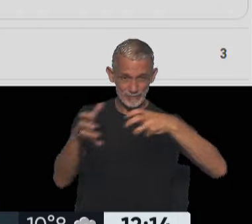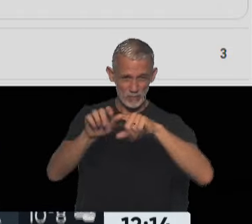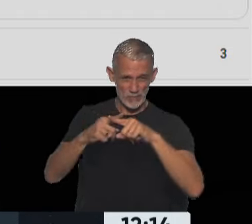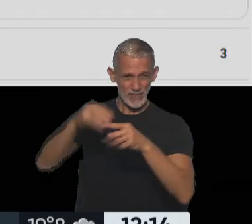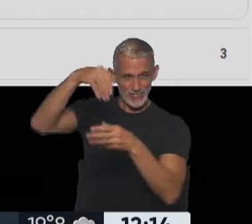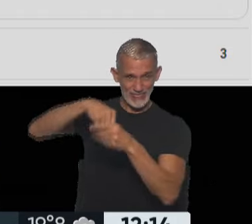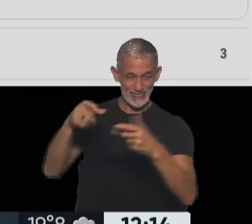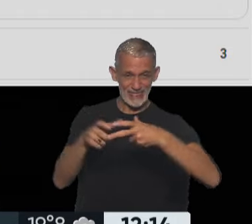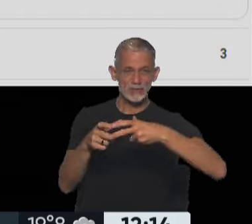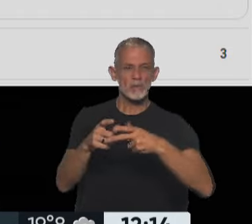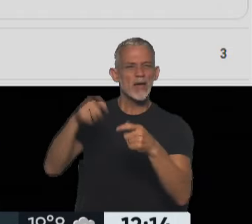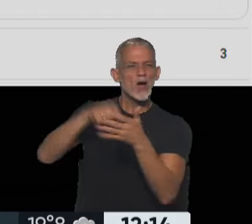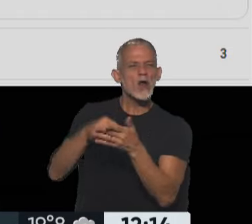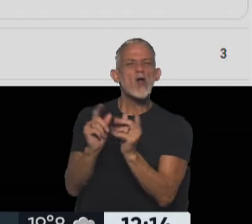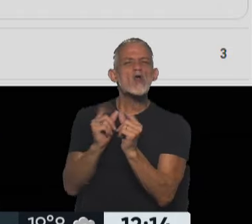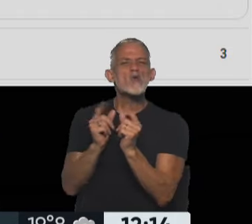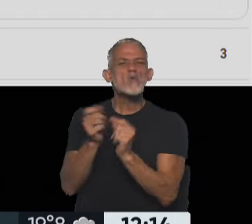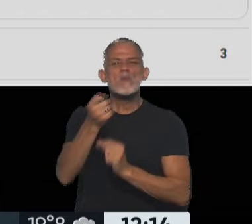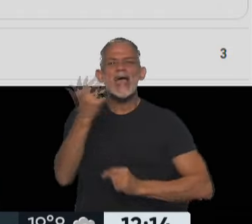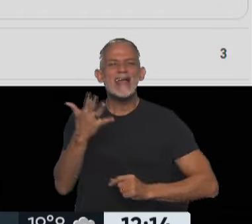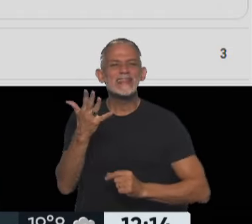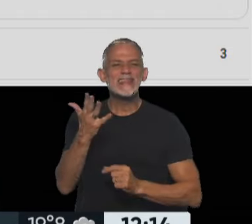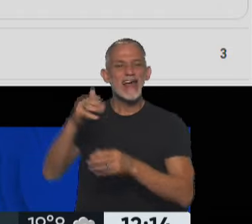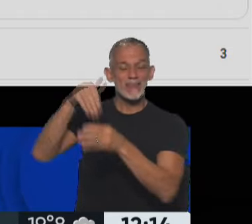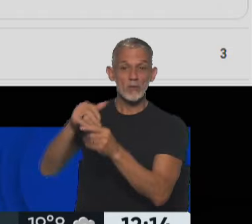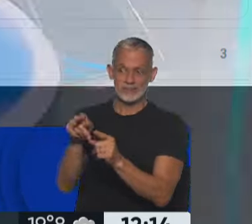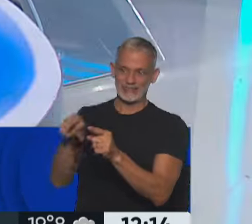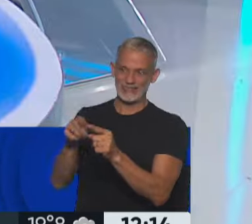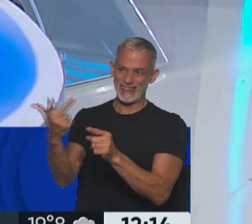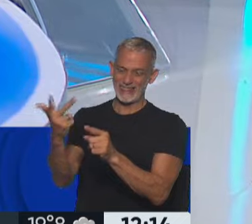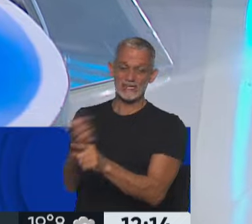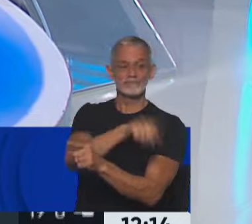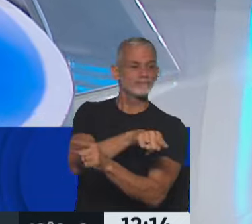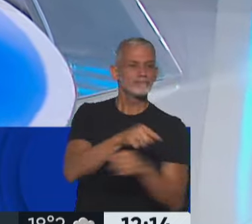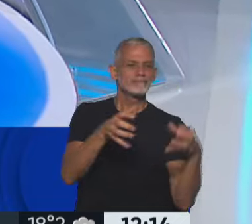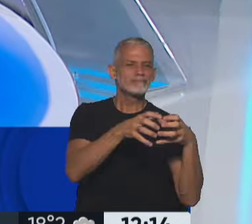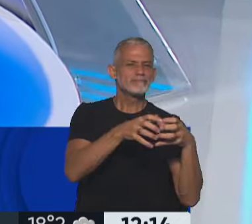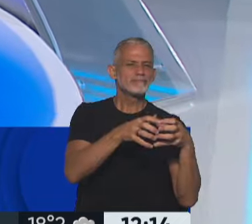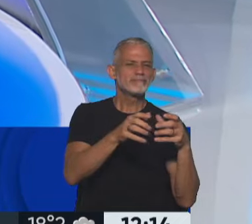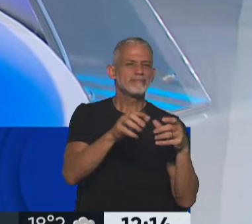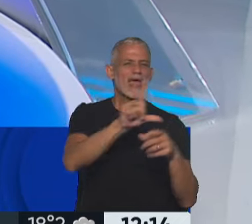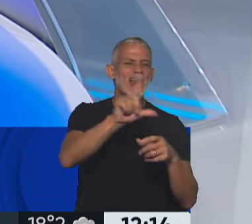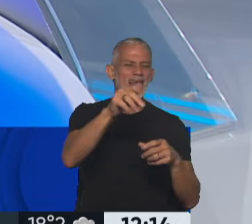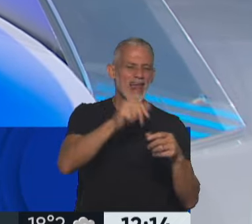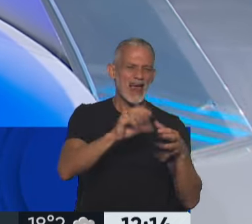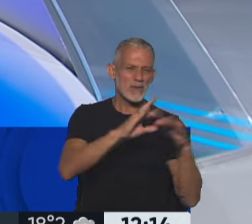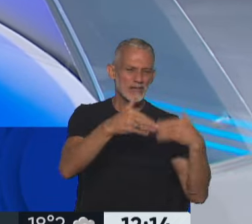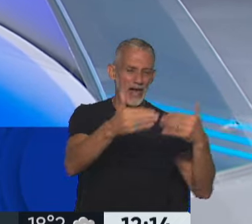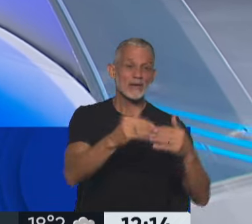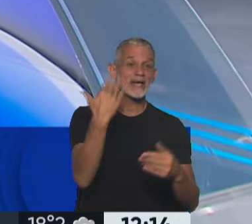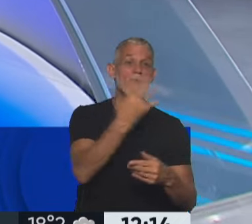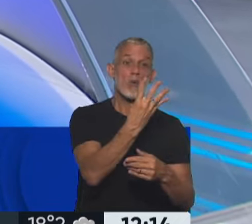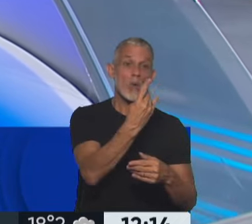también está corregido el número de integrantes que eh tenía el bloque de la libertad avanza que figuraban